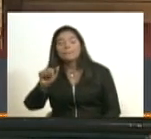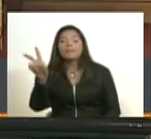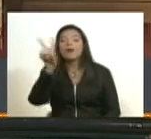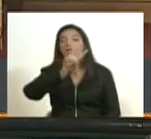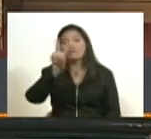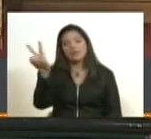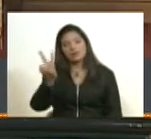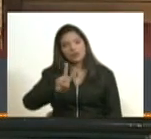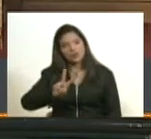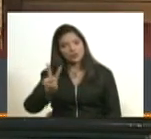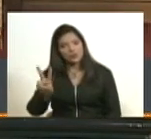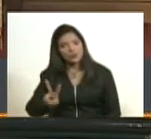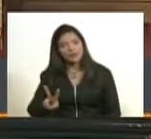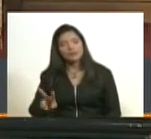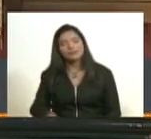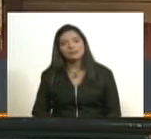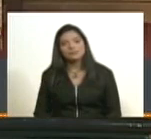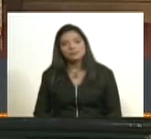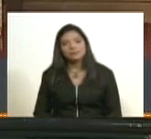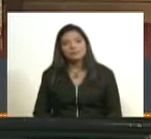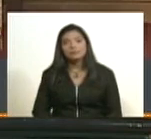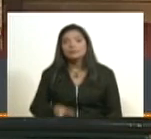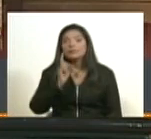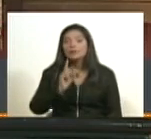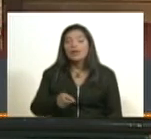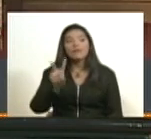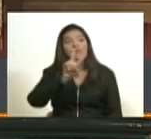Venezuela tiene que